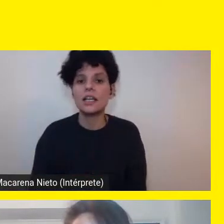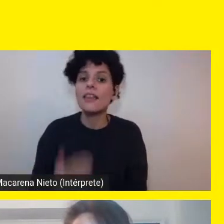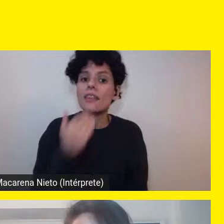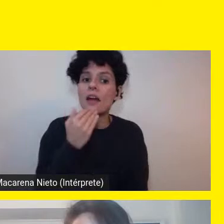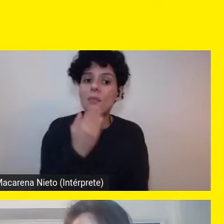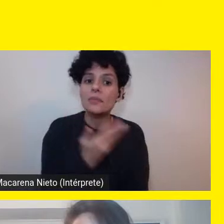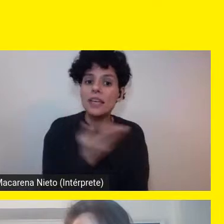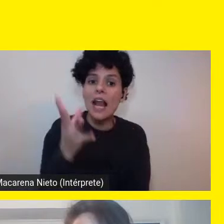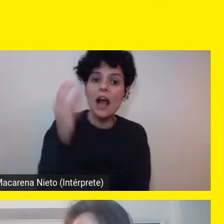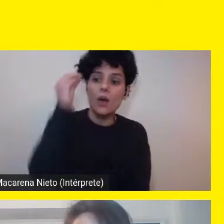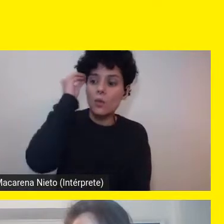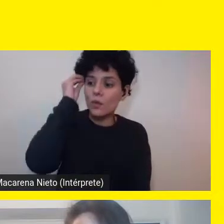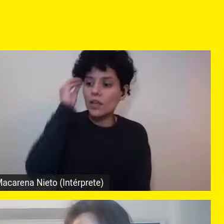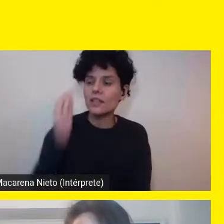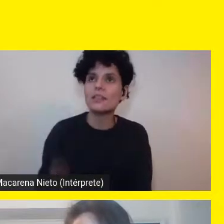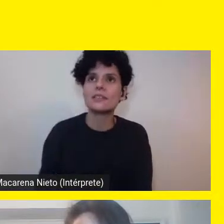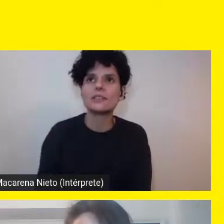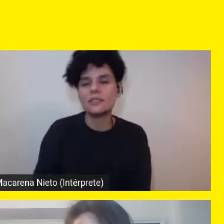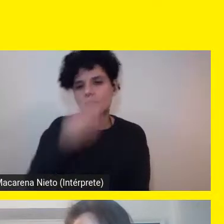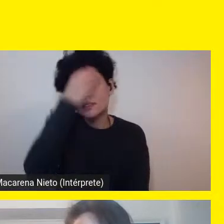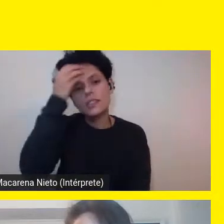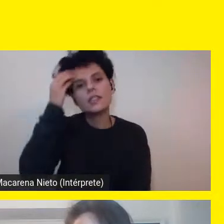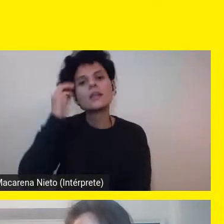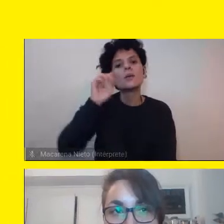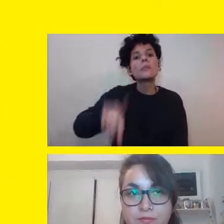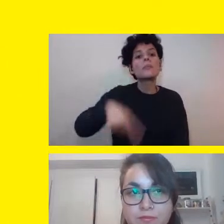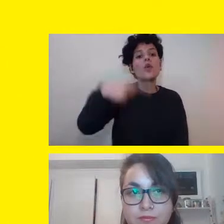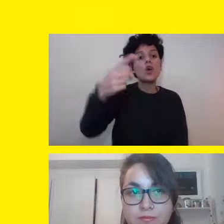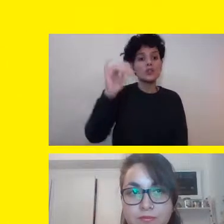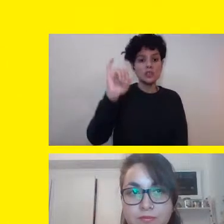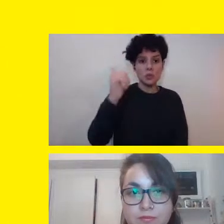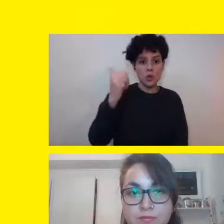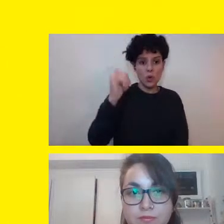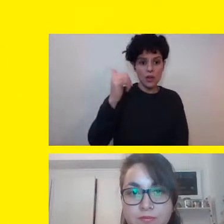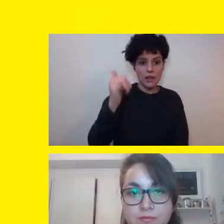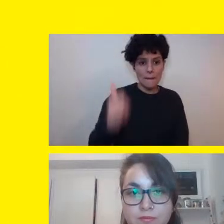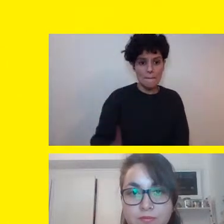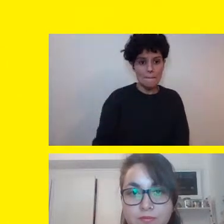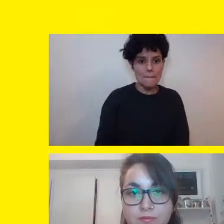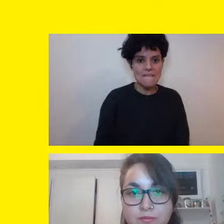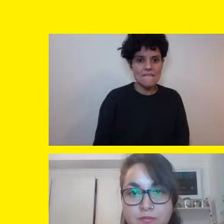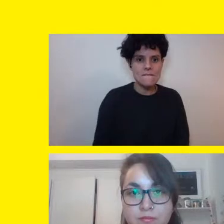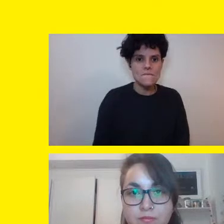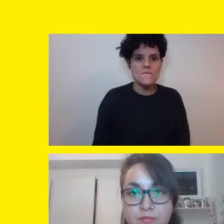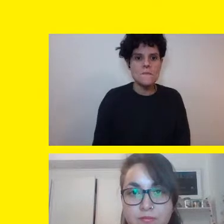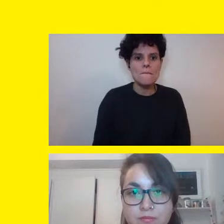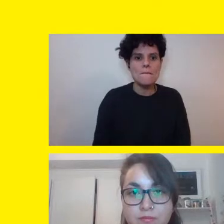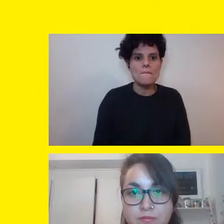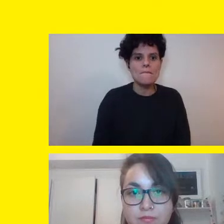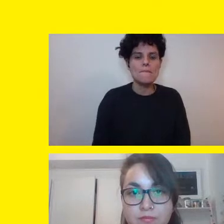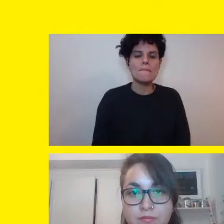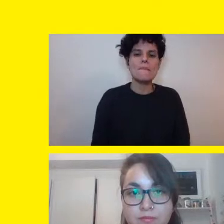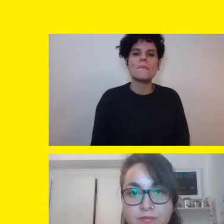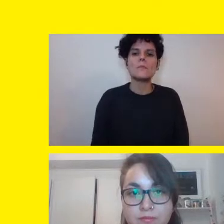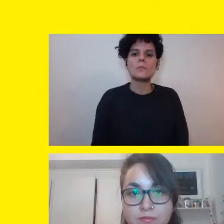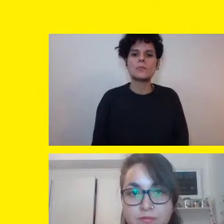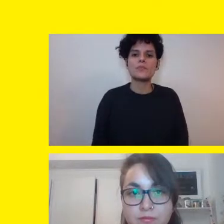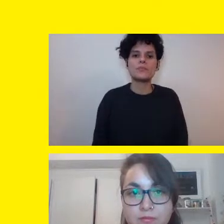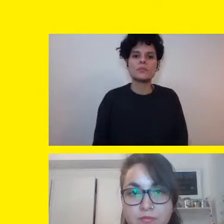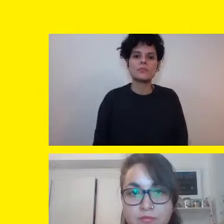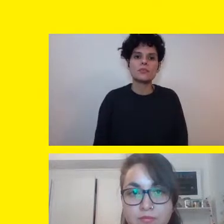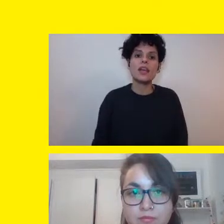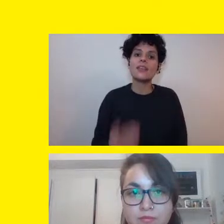que el próximo jueves está el segundo panel en relación a AID